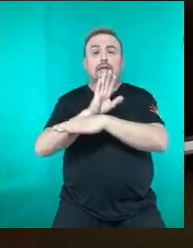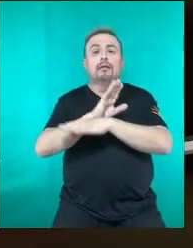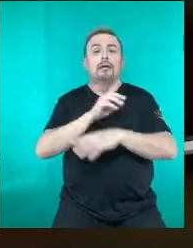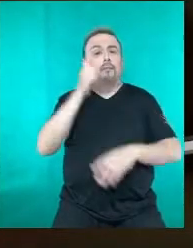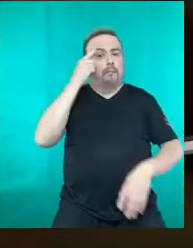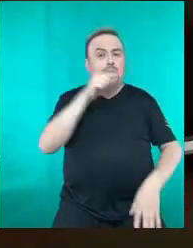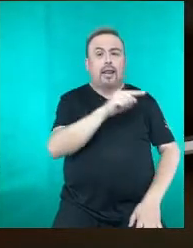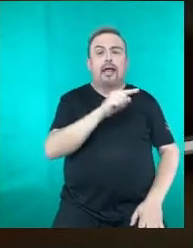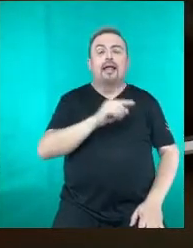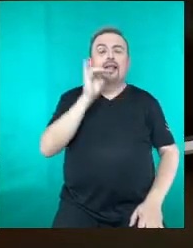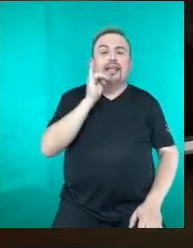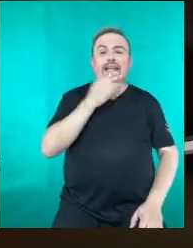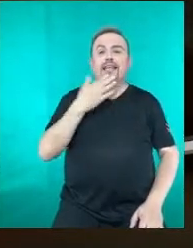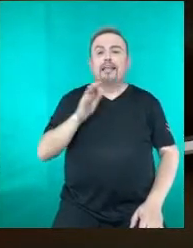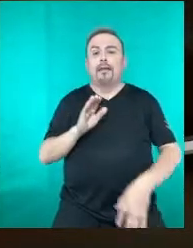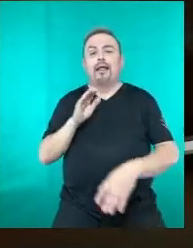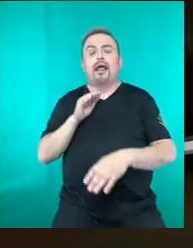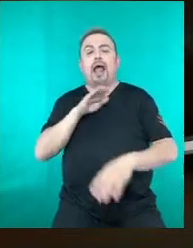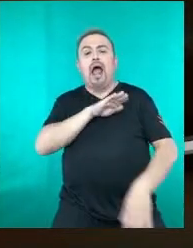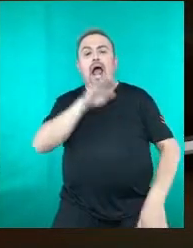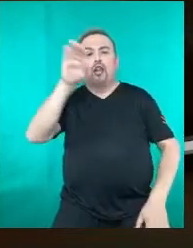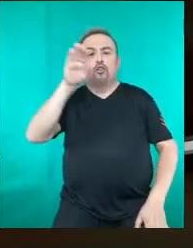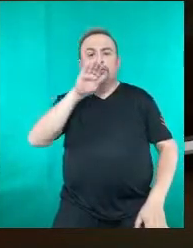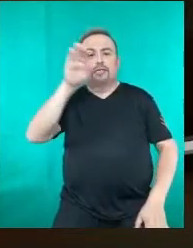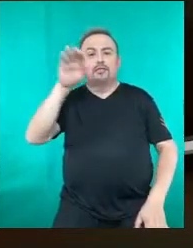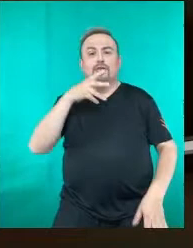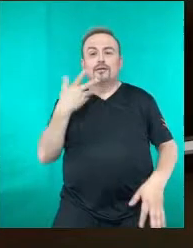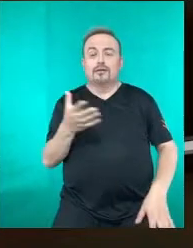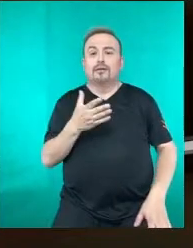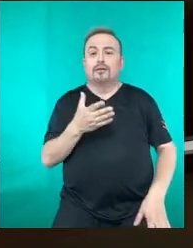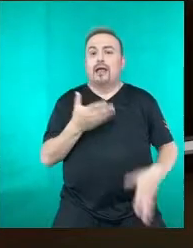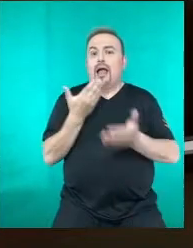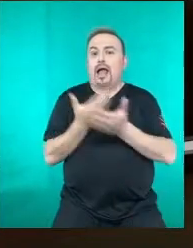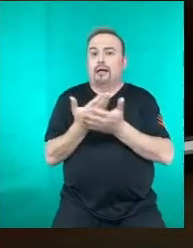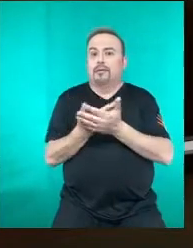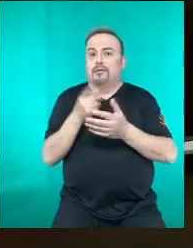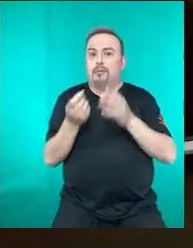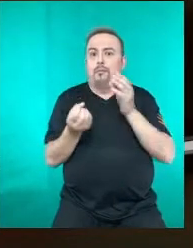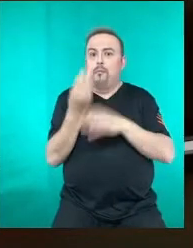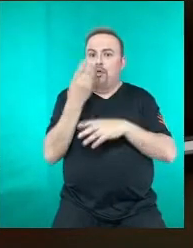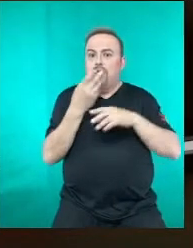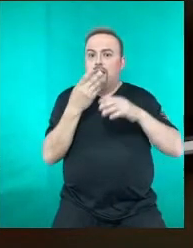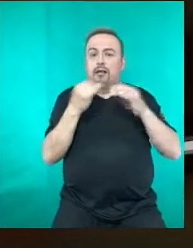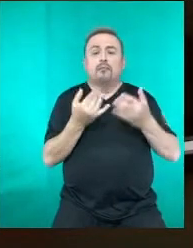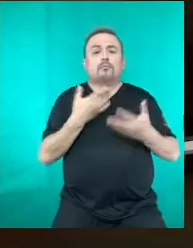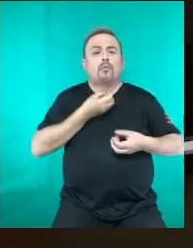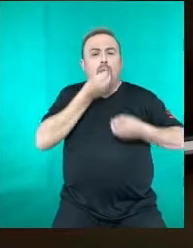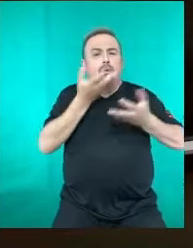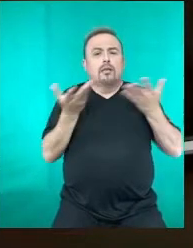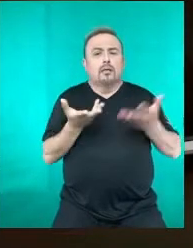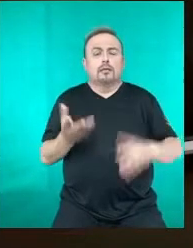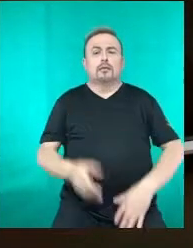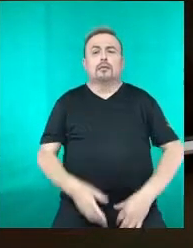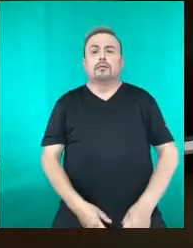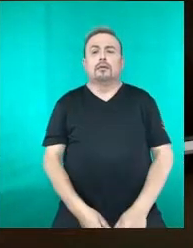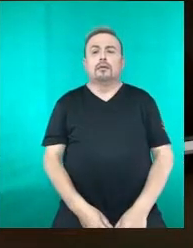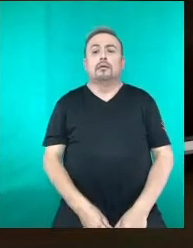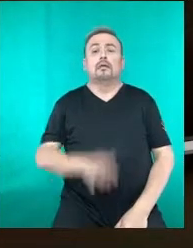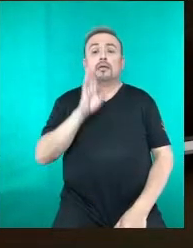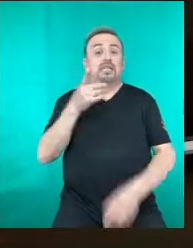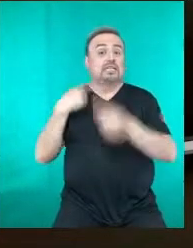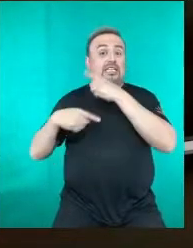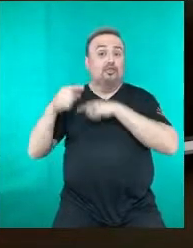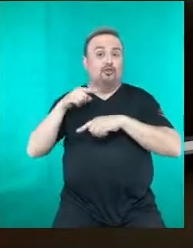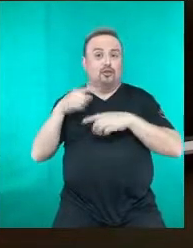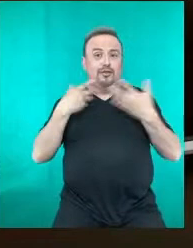hoy día generación hidroeléctrica en el desierto más seco del mundo. ¿Por qué les cuento esto? Porque un poco de historia. Como les decía, el